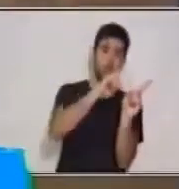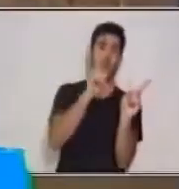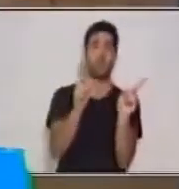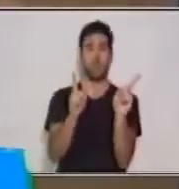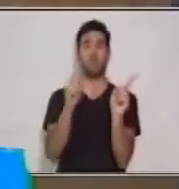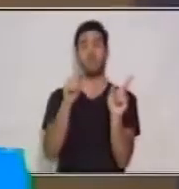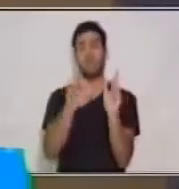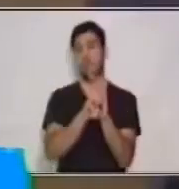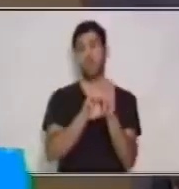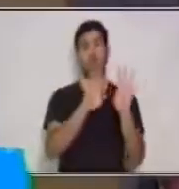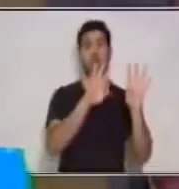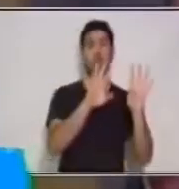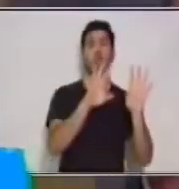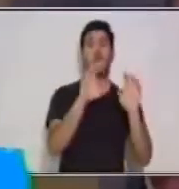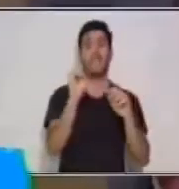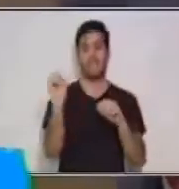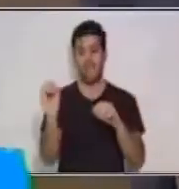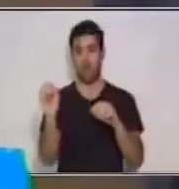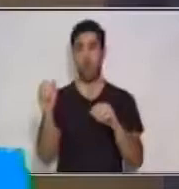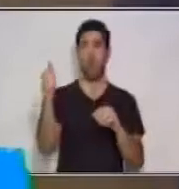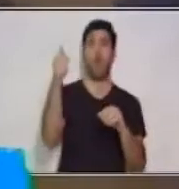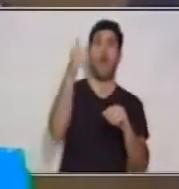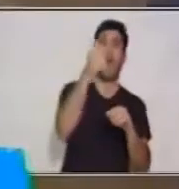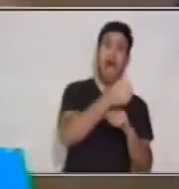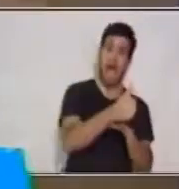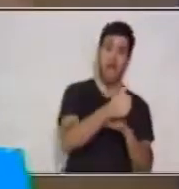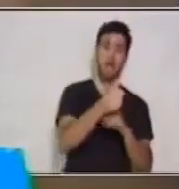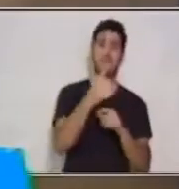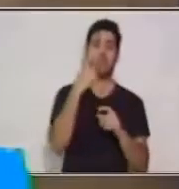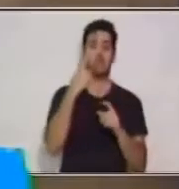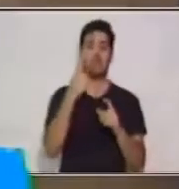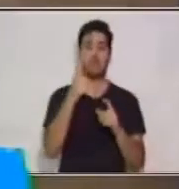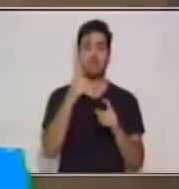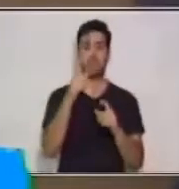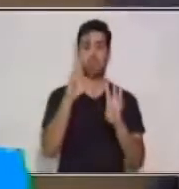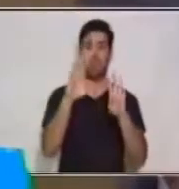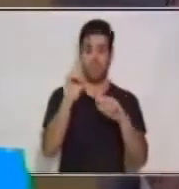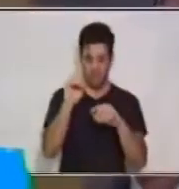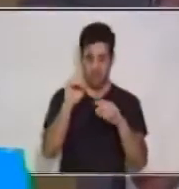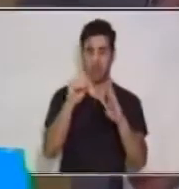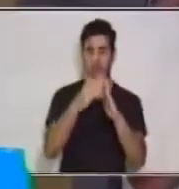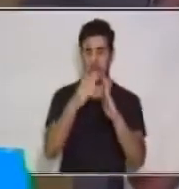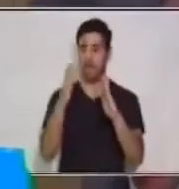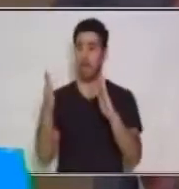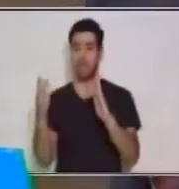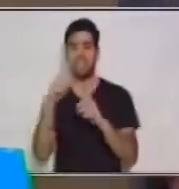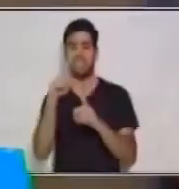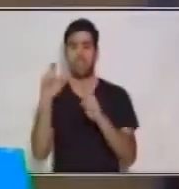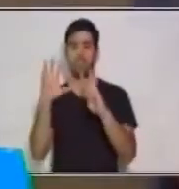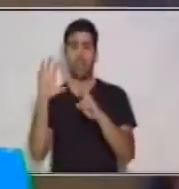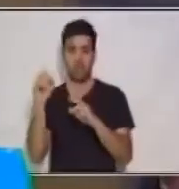a 180. Entonces queda de esta forma. Ángulo llano